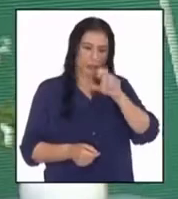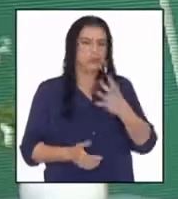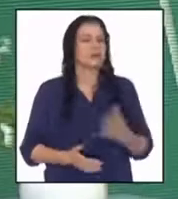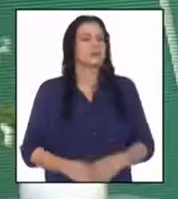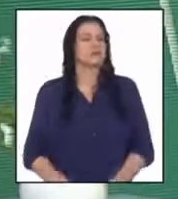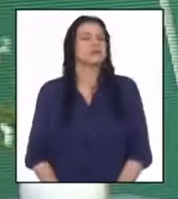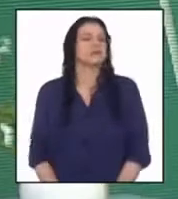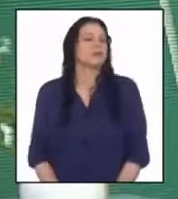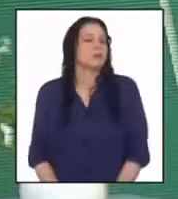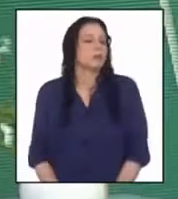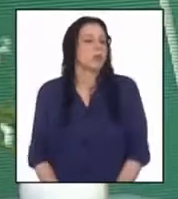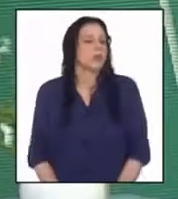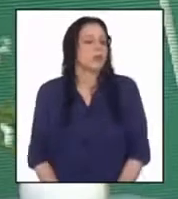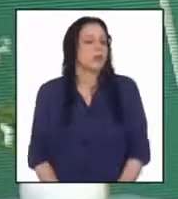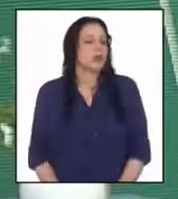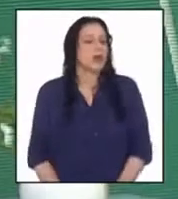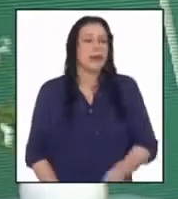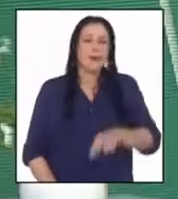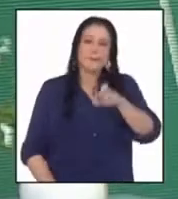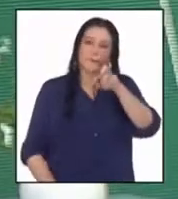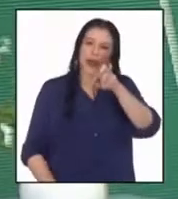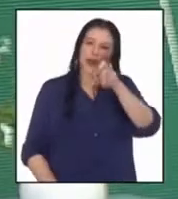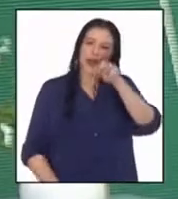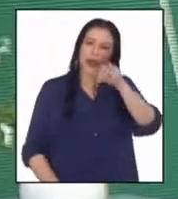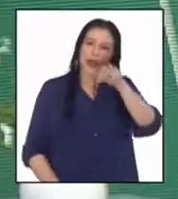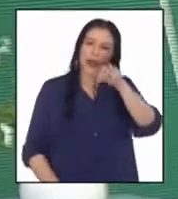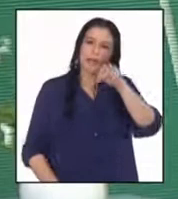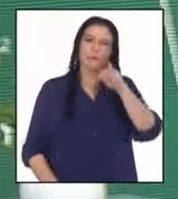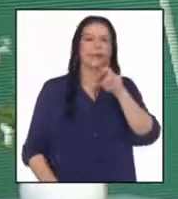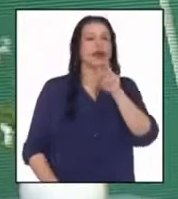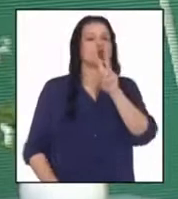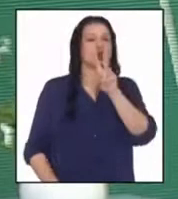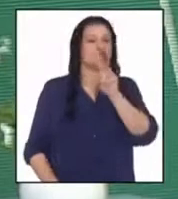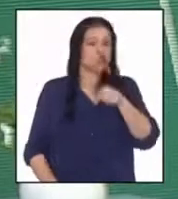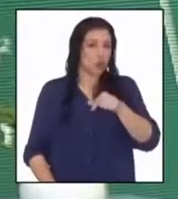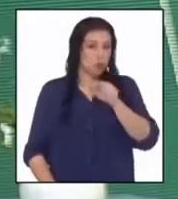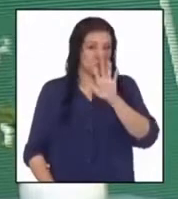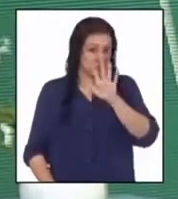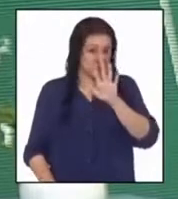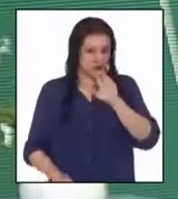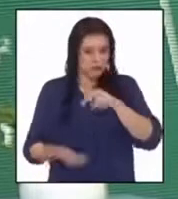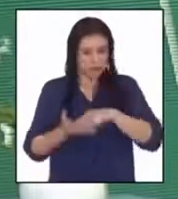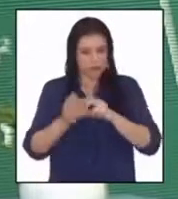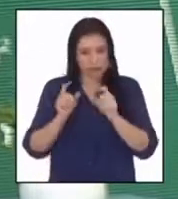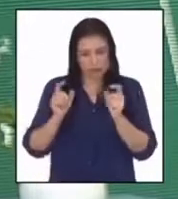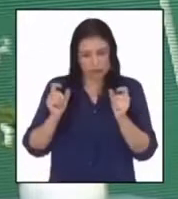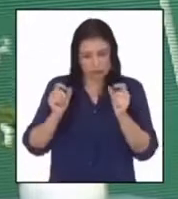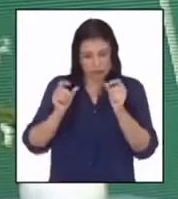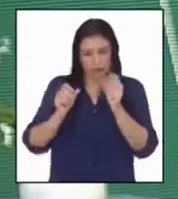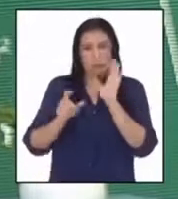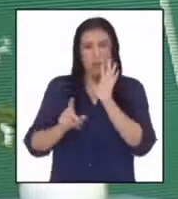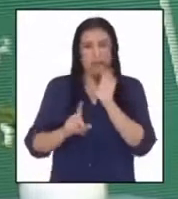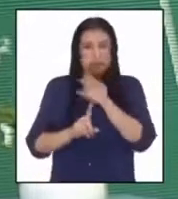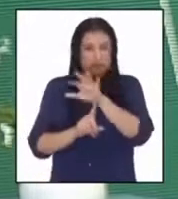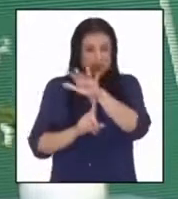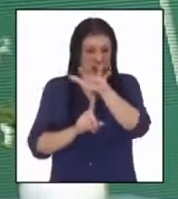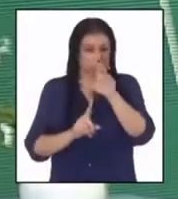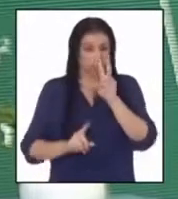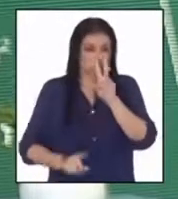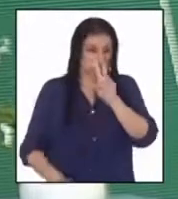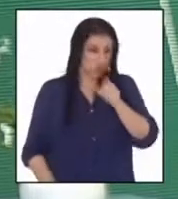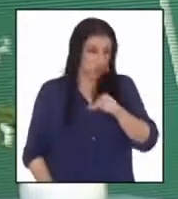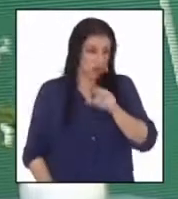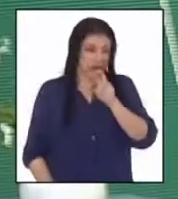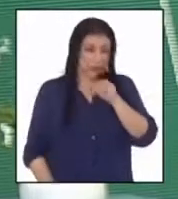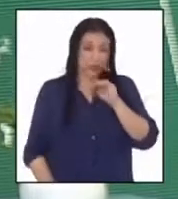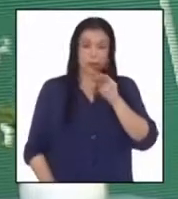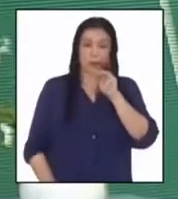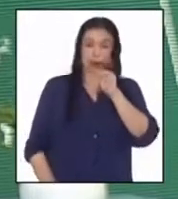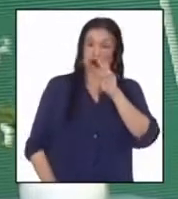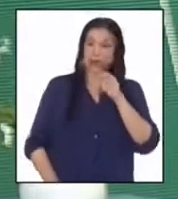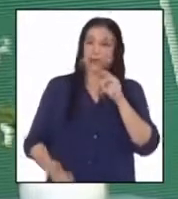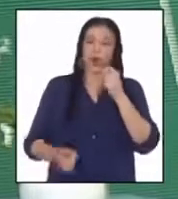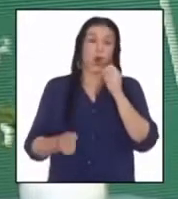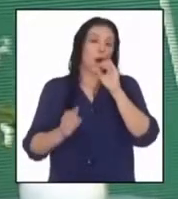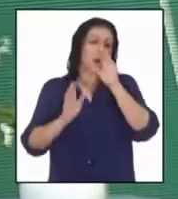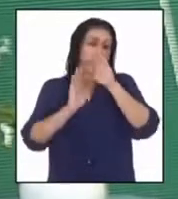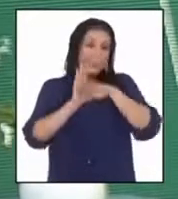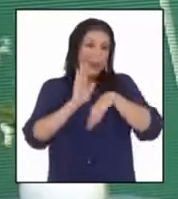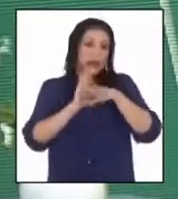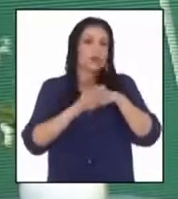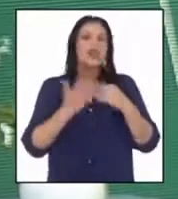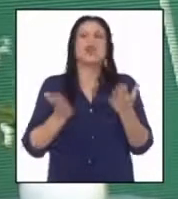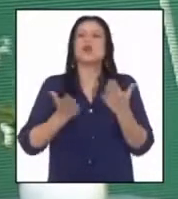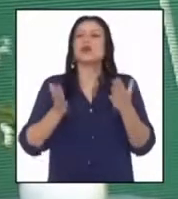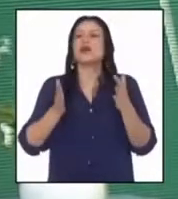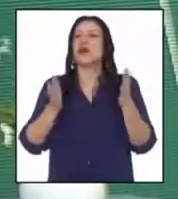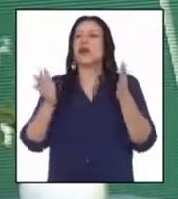menores. Entonces, PM sub 2,5 quiere decir partículas contaminantes de 2,5 micrómetros o menos, que están